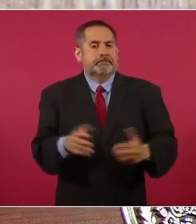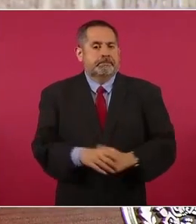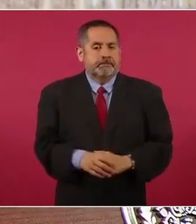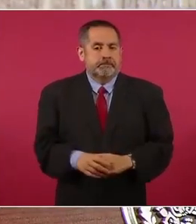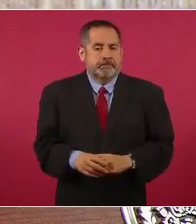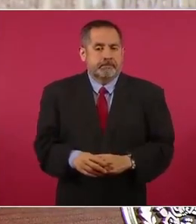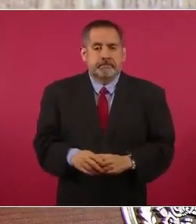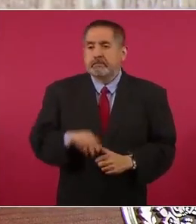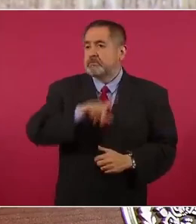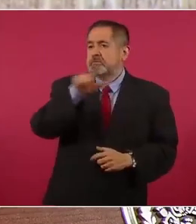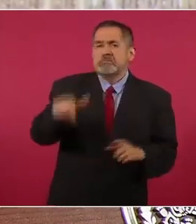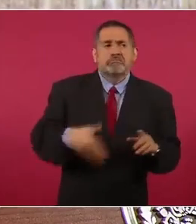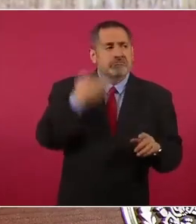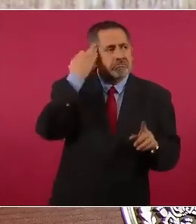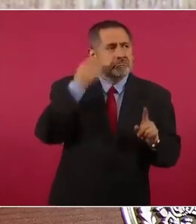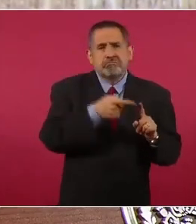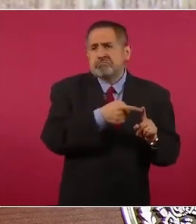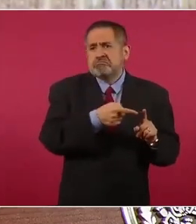Y luego